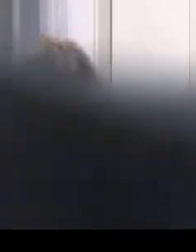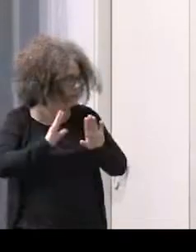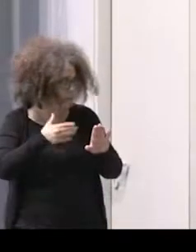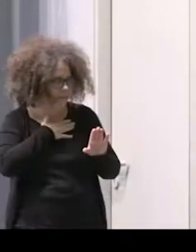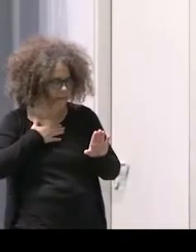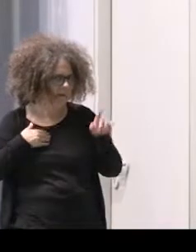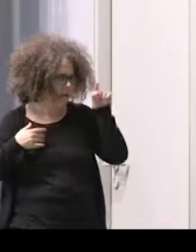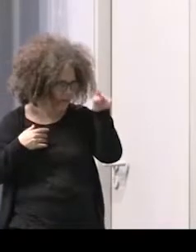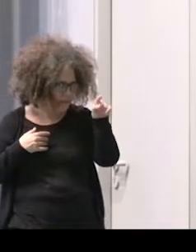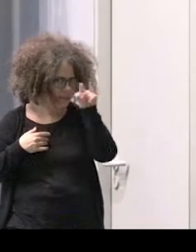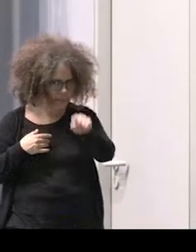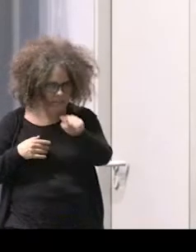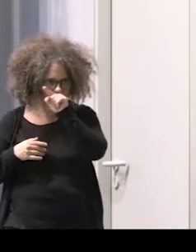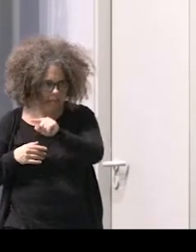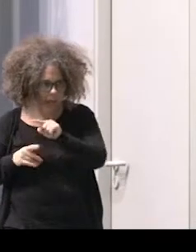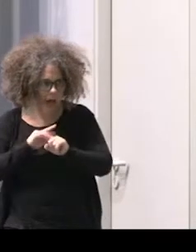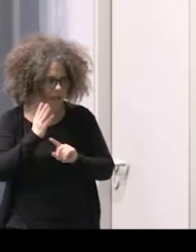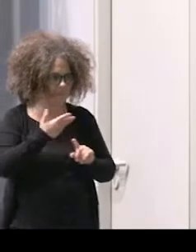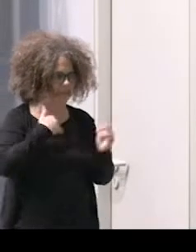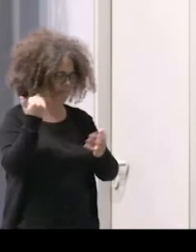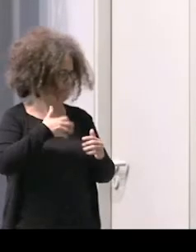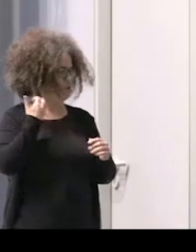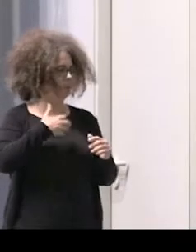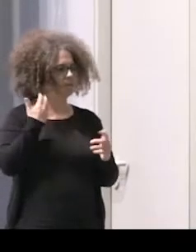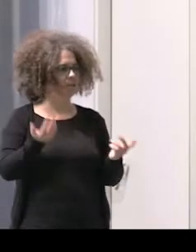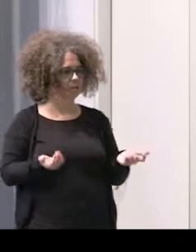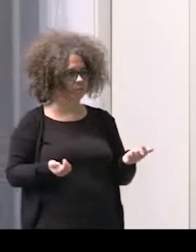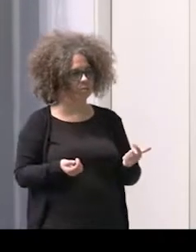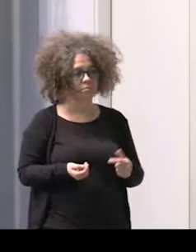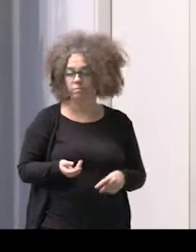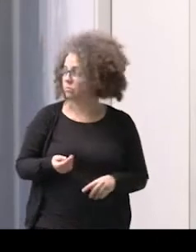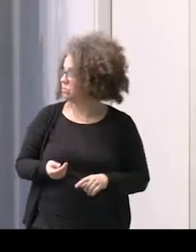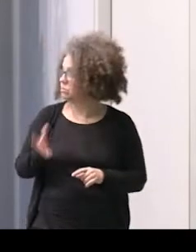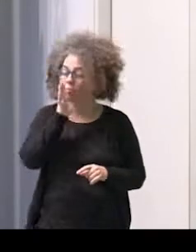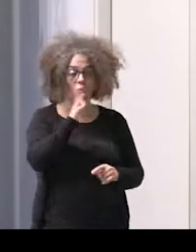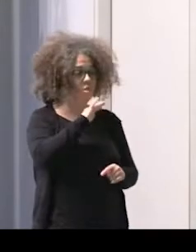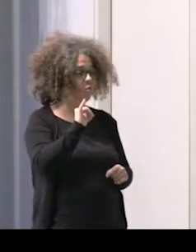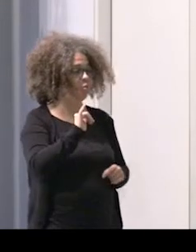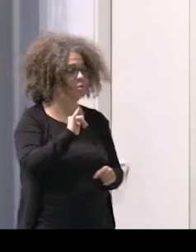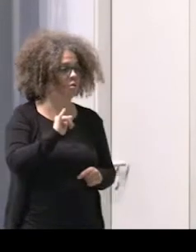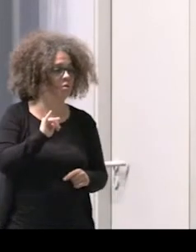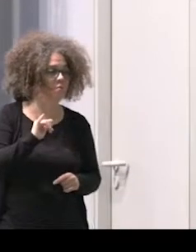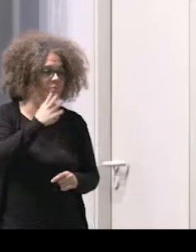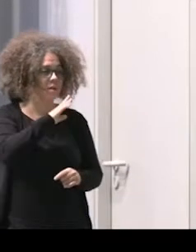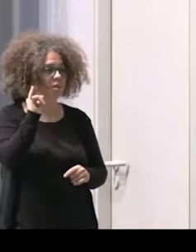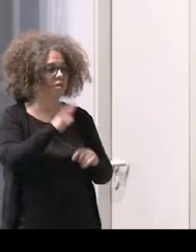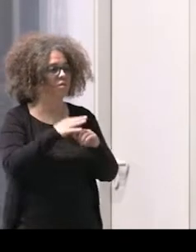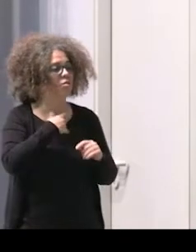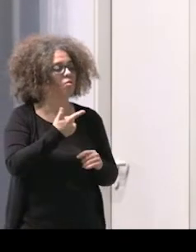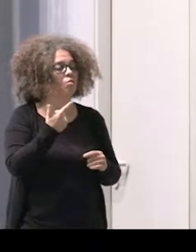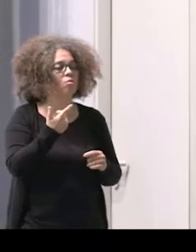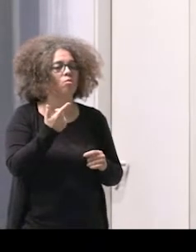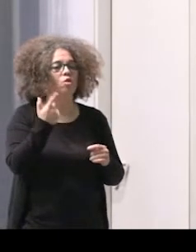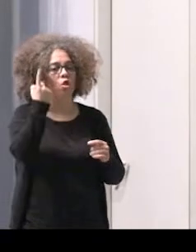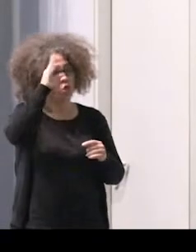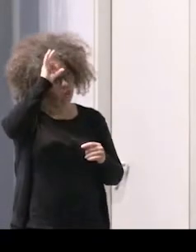atender del sonido que me está enmascarando. En azul es la ventaja utilizando 2 implantes que funcionan por